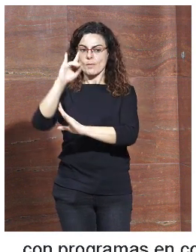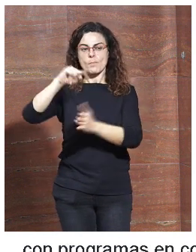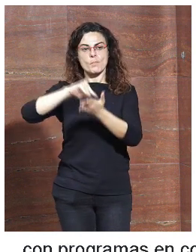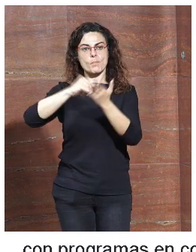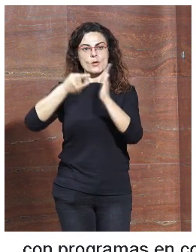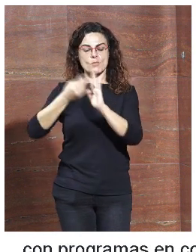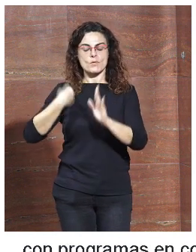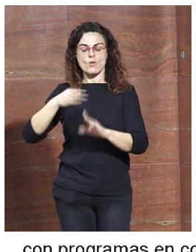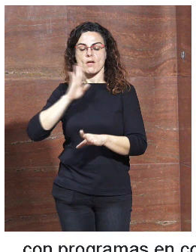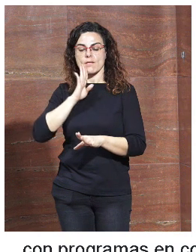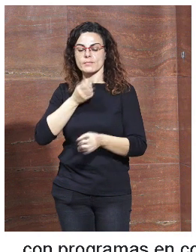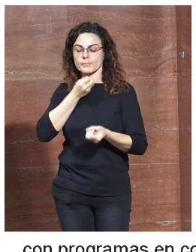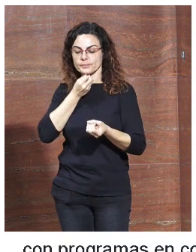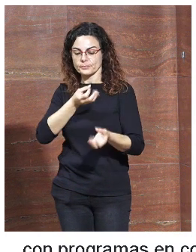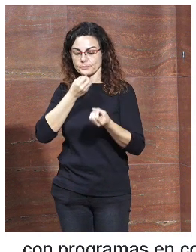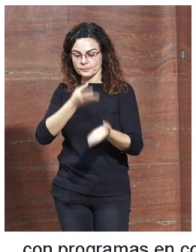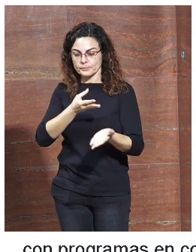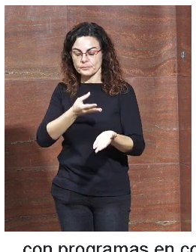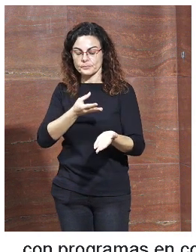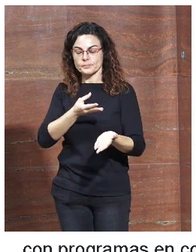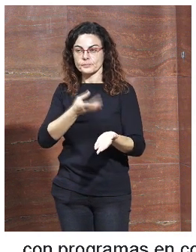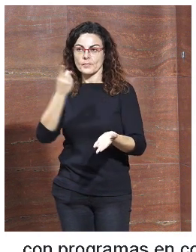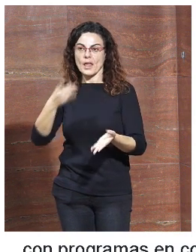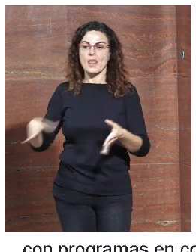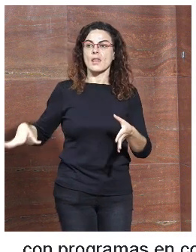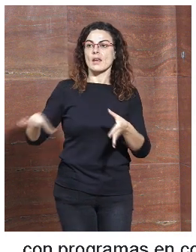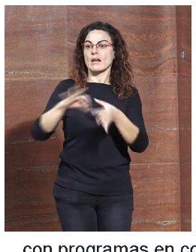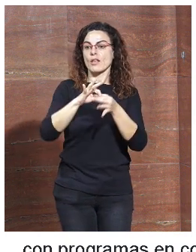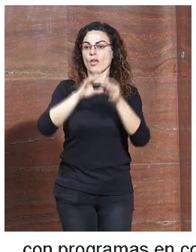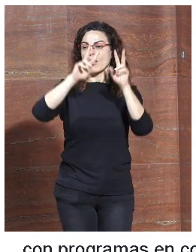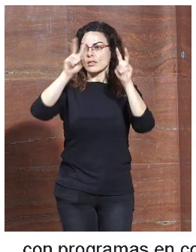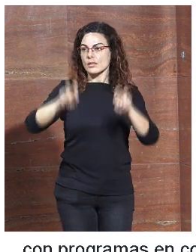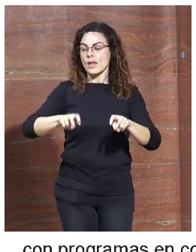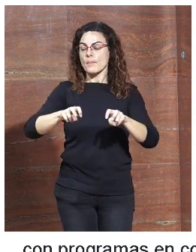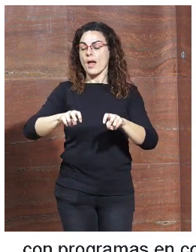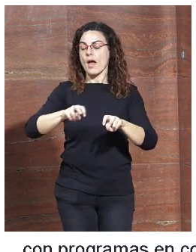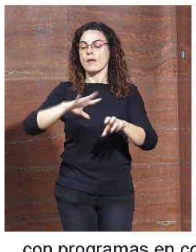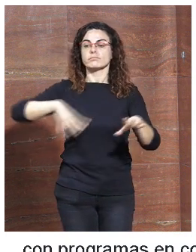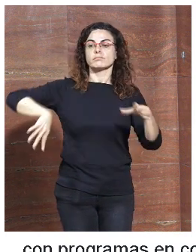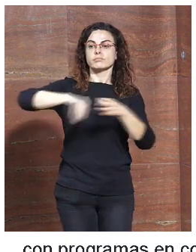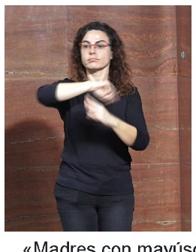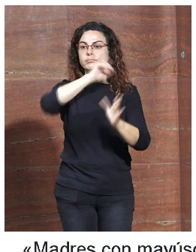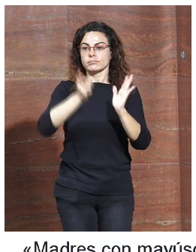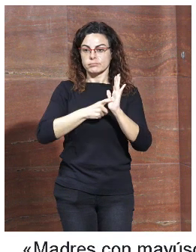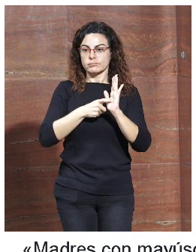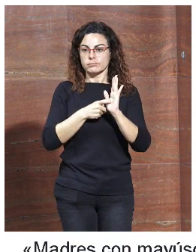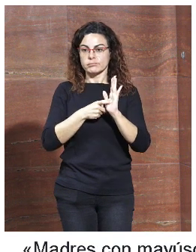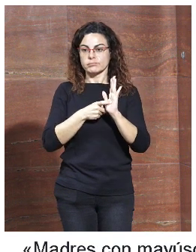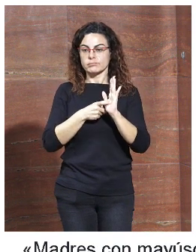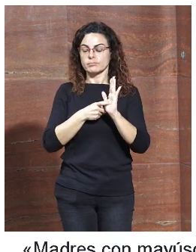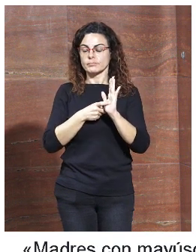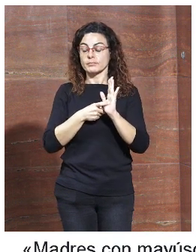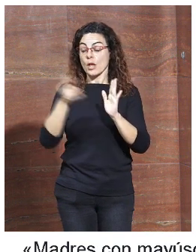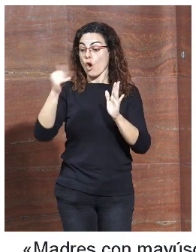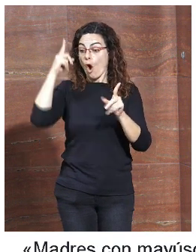os comentaba, se va de la mano con el apoyo de Plena Inclusión, y uno de los objetivos de este